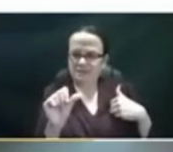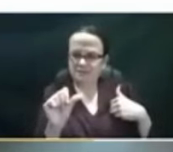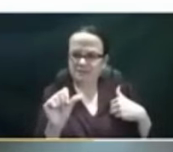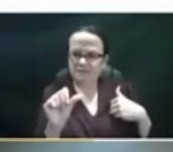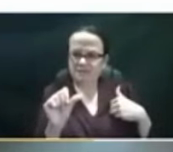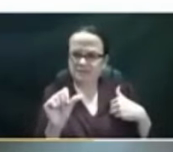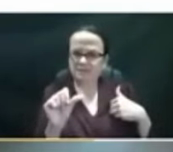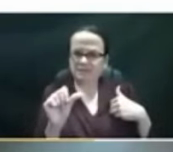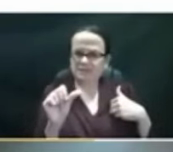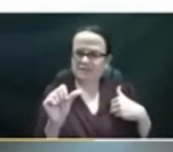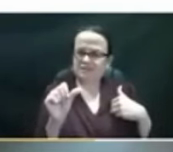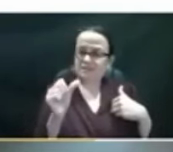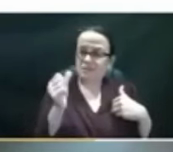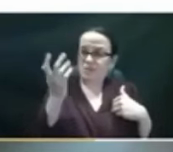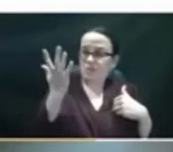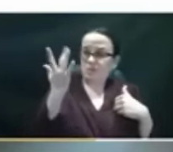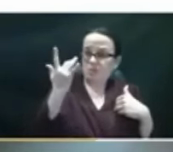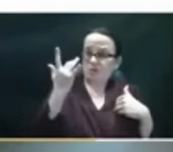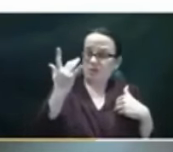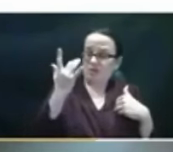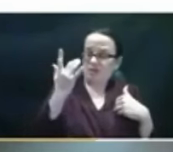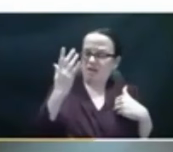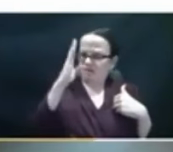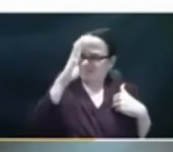escuchar a las personas que tienen discapacidades.